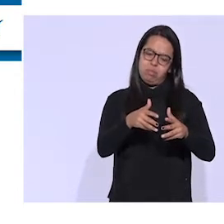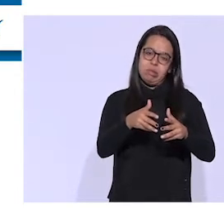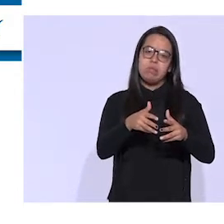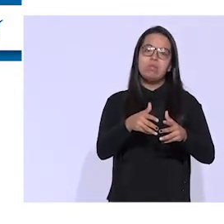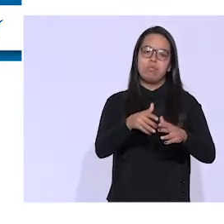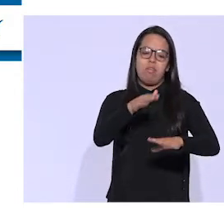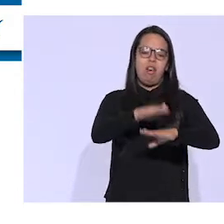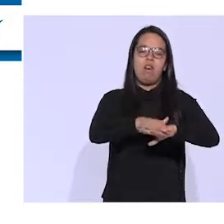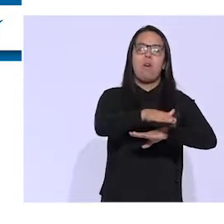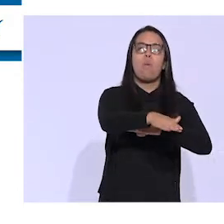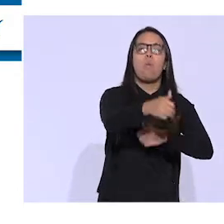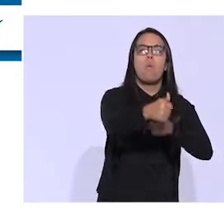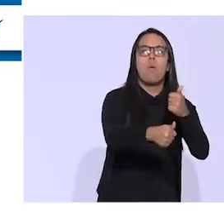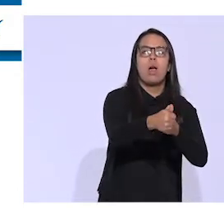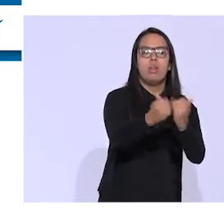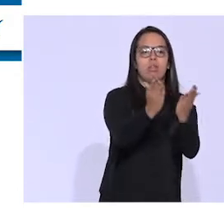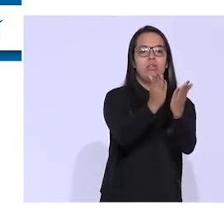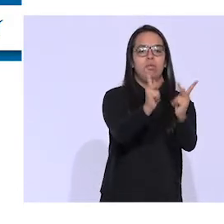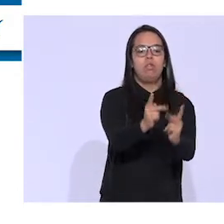rendimientos de los alumnos.